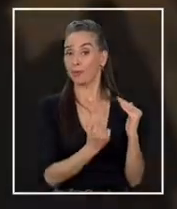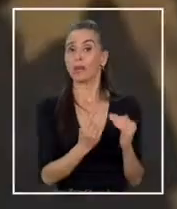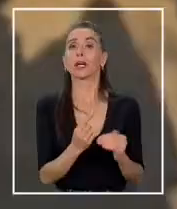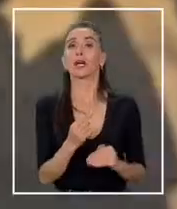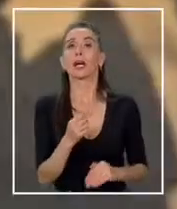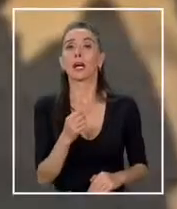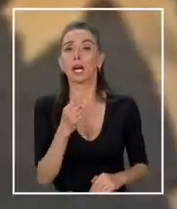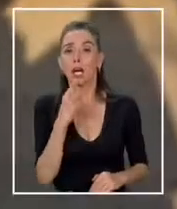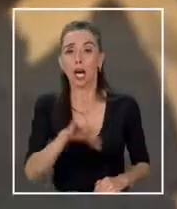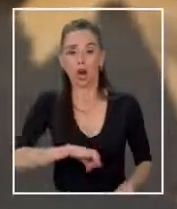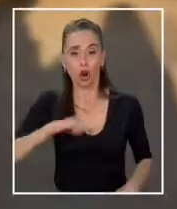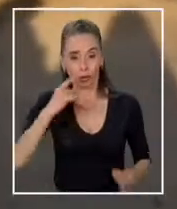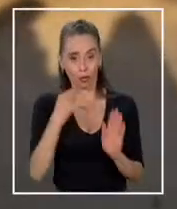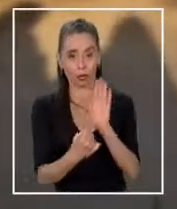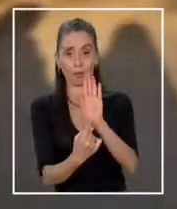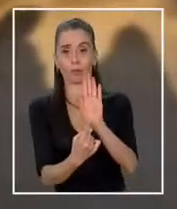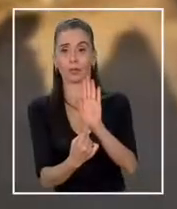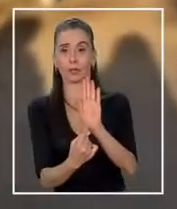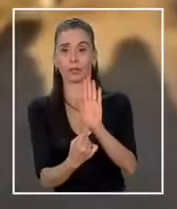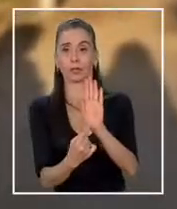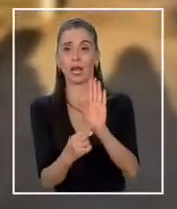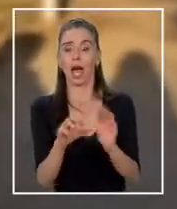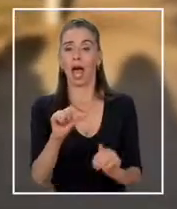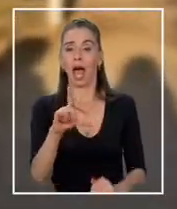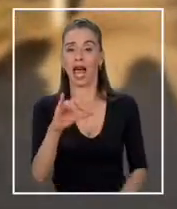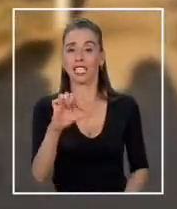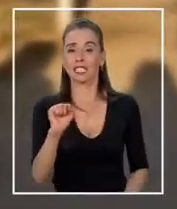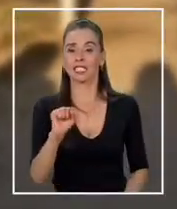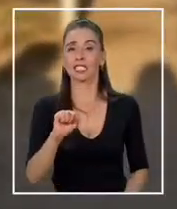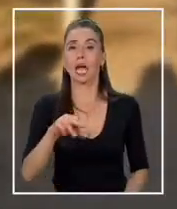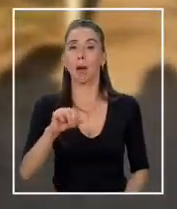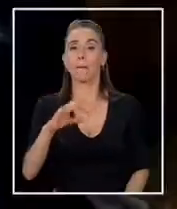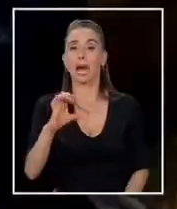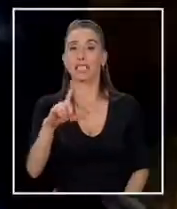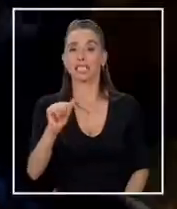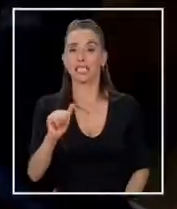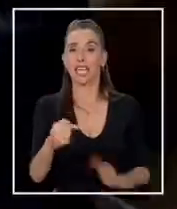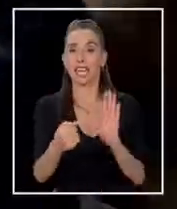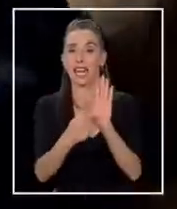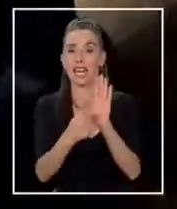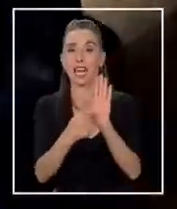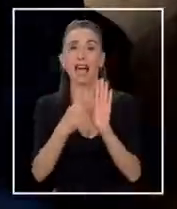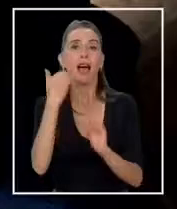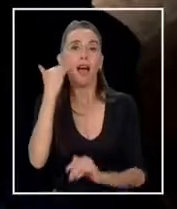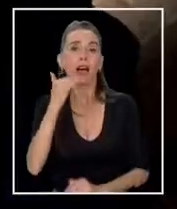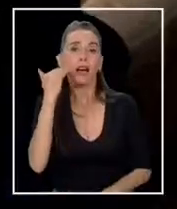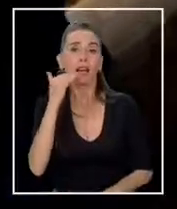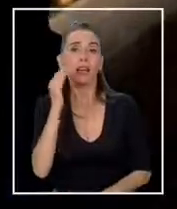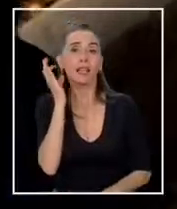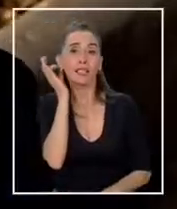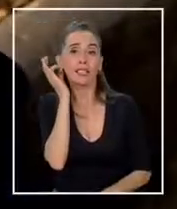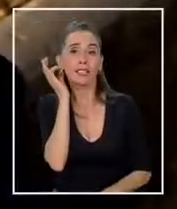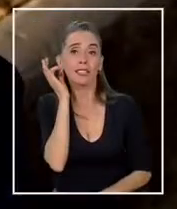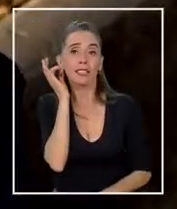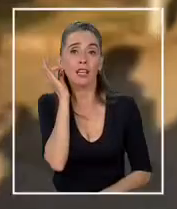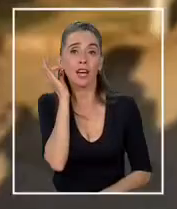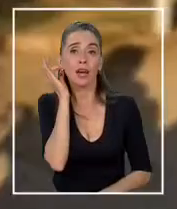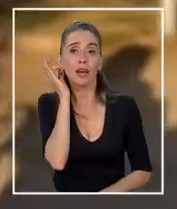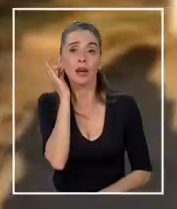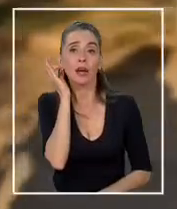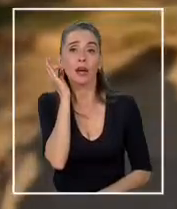Te presento con mucho orgullo a Alicia, Alicia Marcela. Ella es una niña